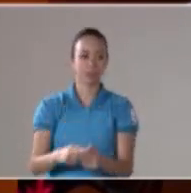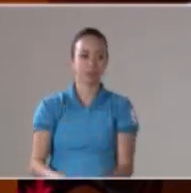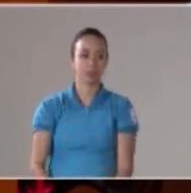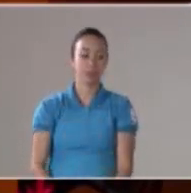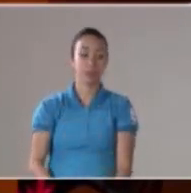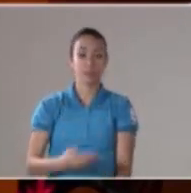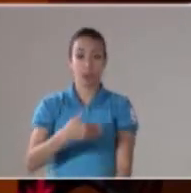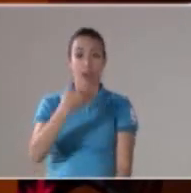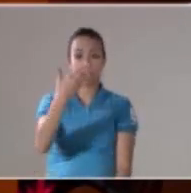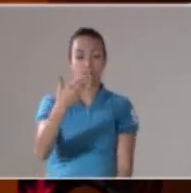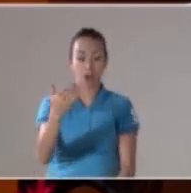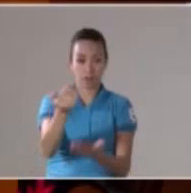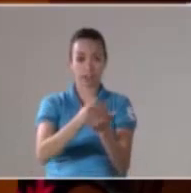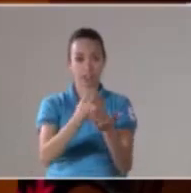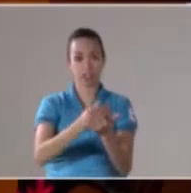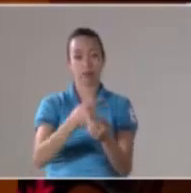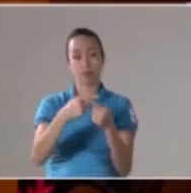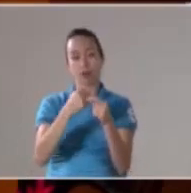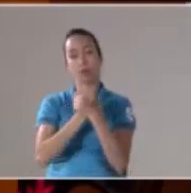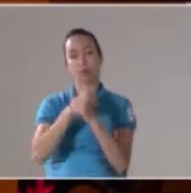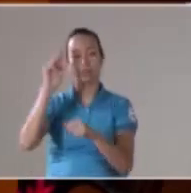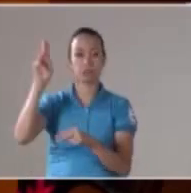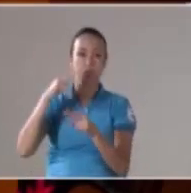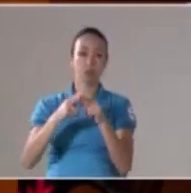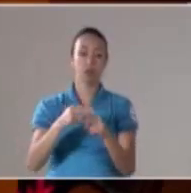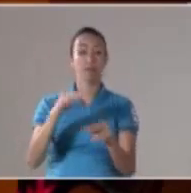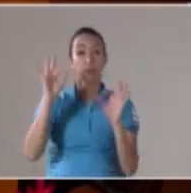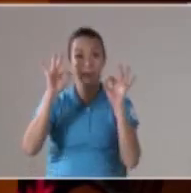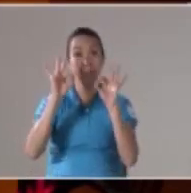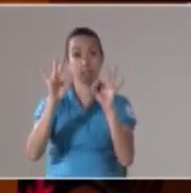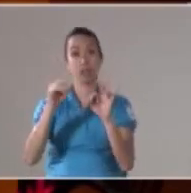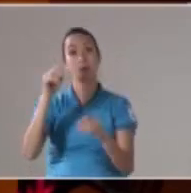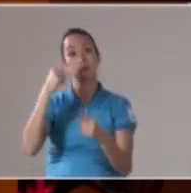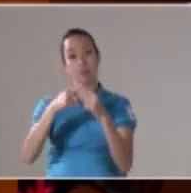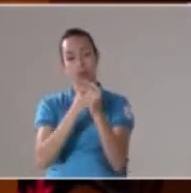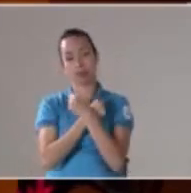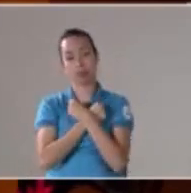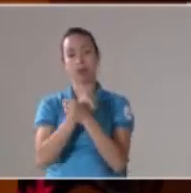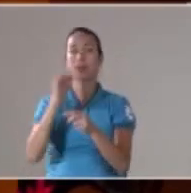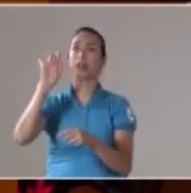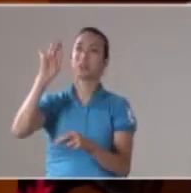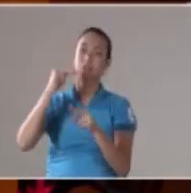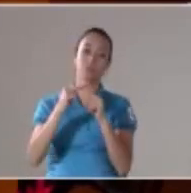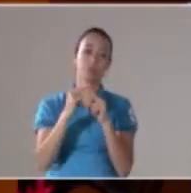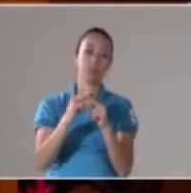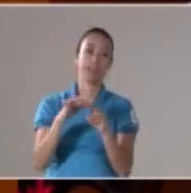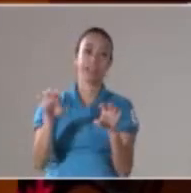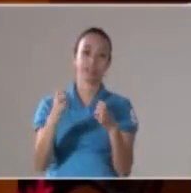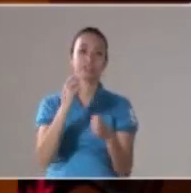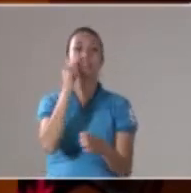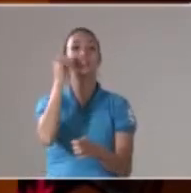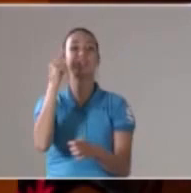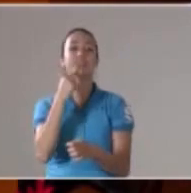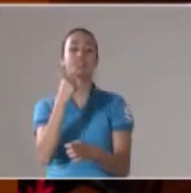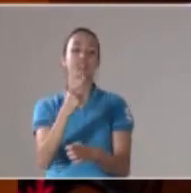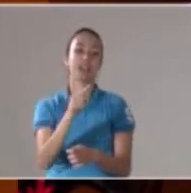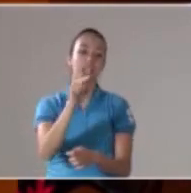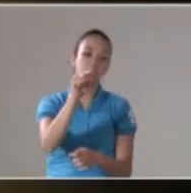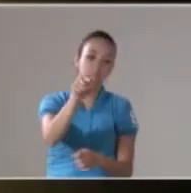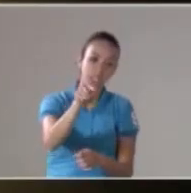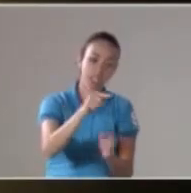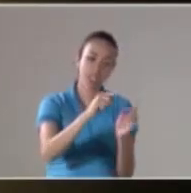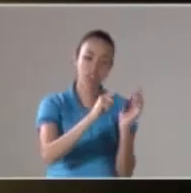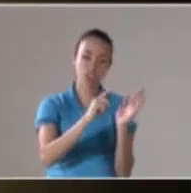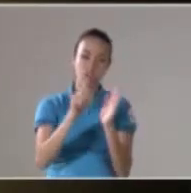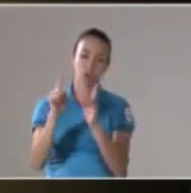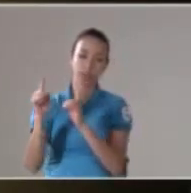Va a ofrendar por amor a su nombre. Va a predicar por amor a su nombre. Entonces Dios dice, este lo voy a guiar por amor a mi